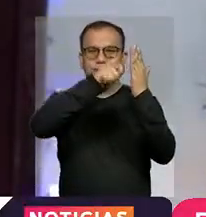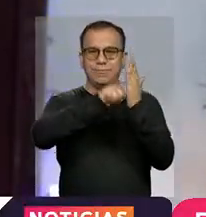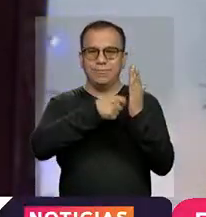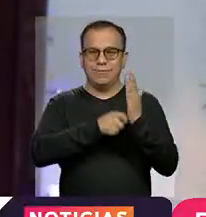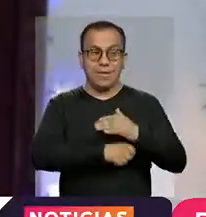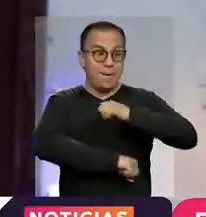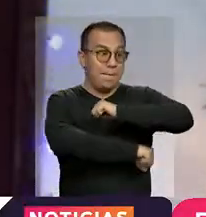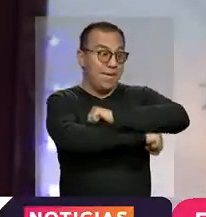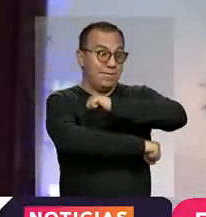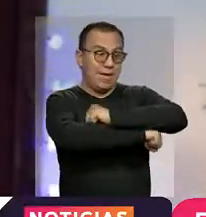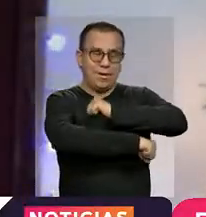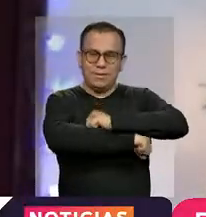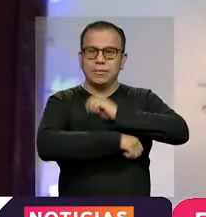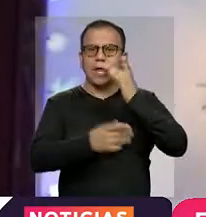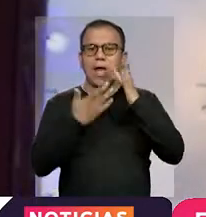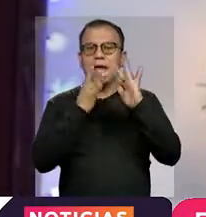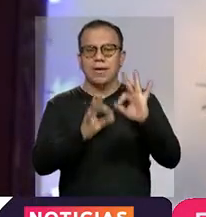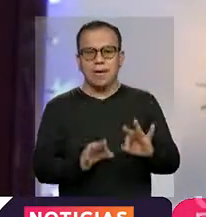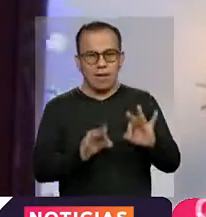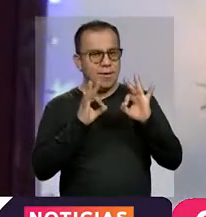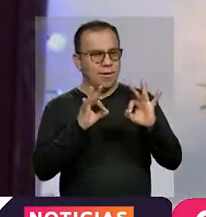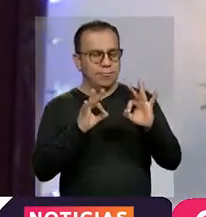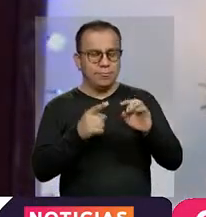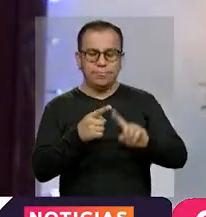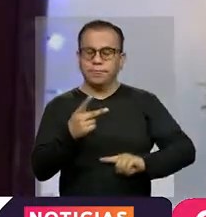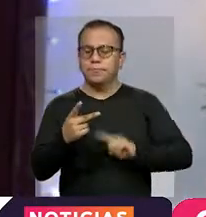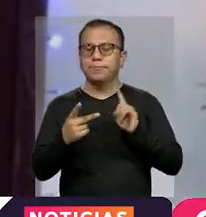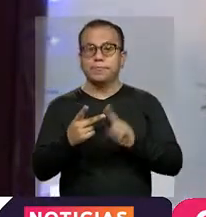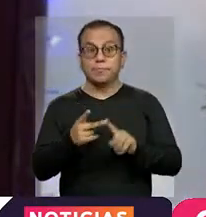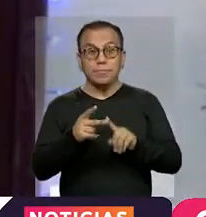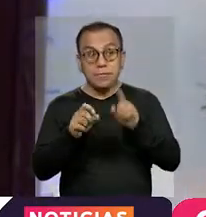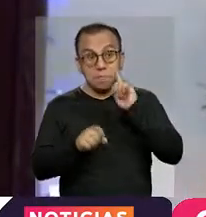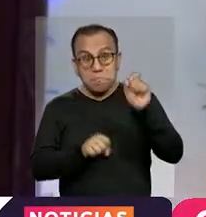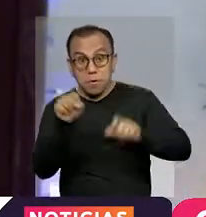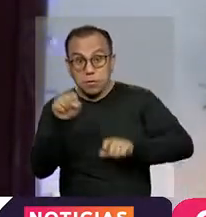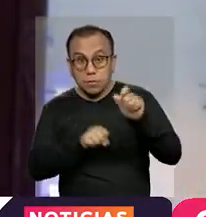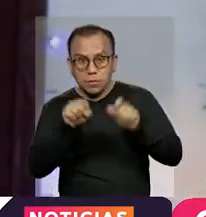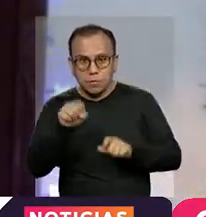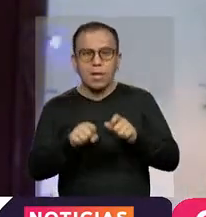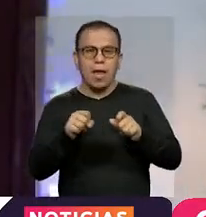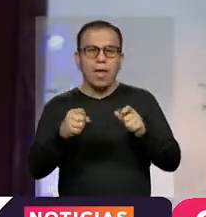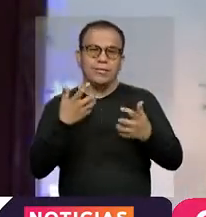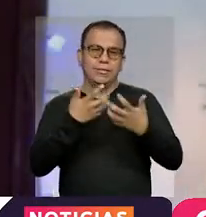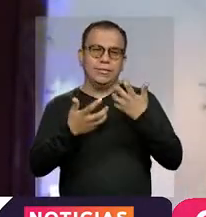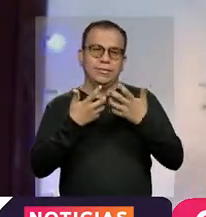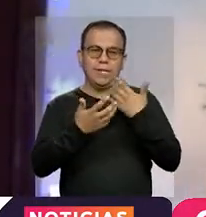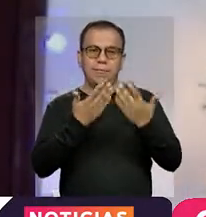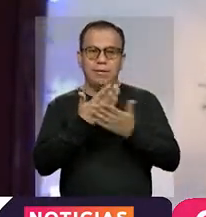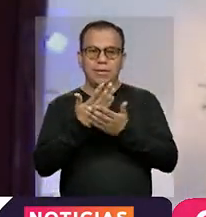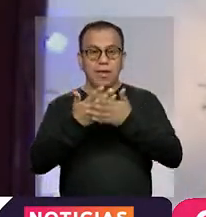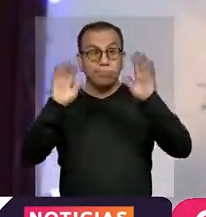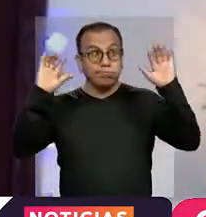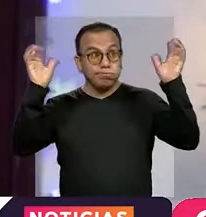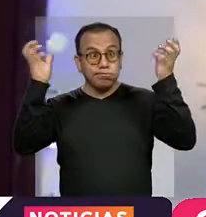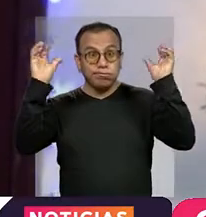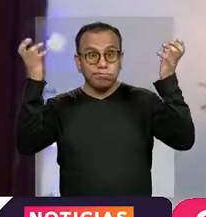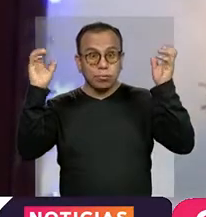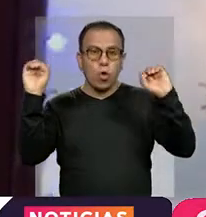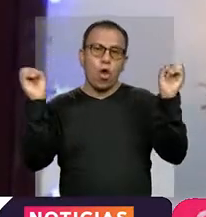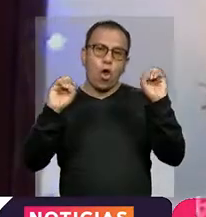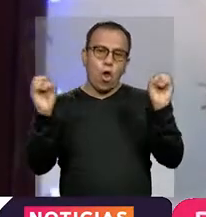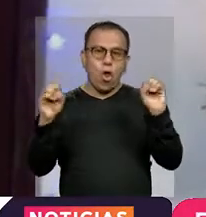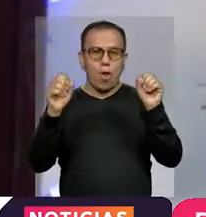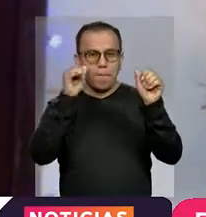puertas y ventanas de buena calidad y, de serle posible, instale sistemas de alarmas o de